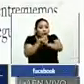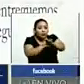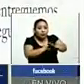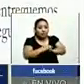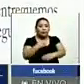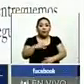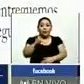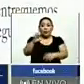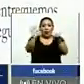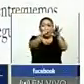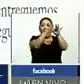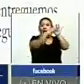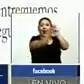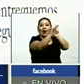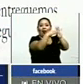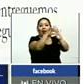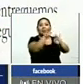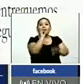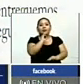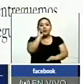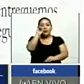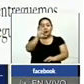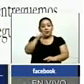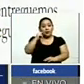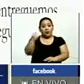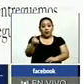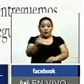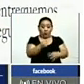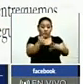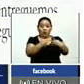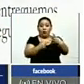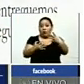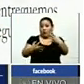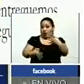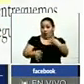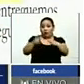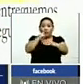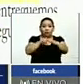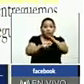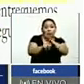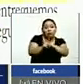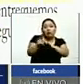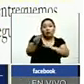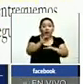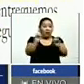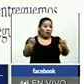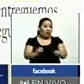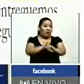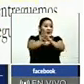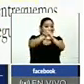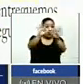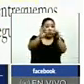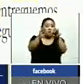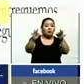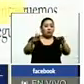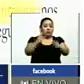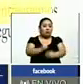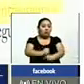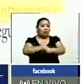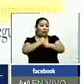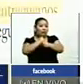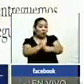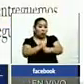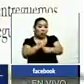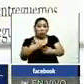Un interdicto reivindicaría el interés del público que nuestras leyes de inmigración existentes articulan claramente en garantizar de que